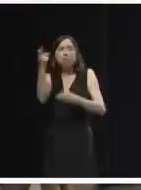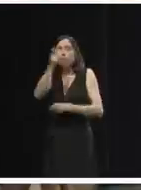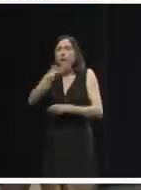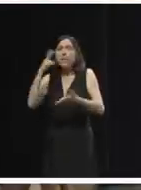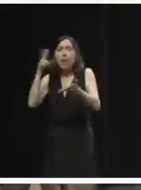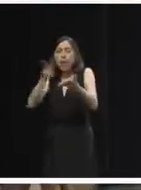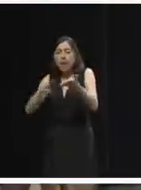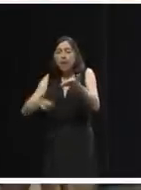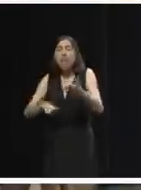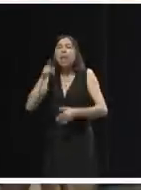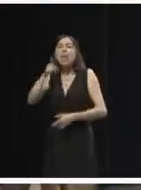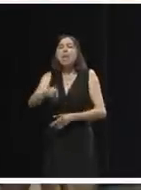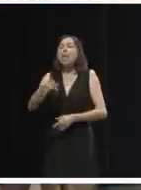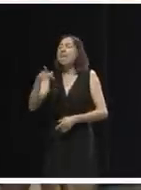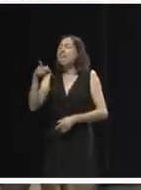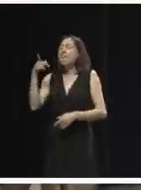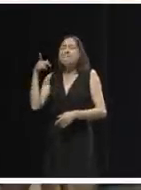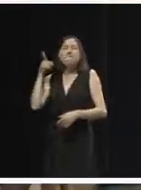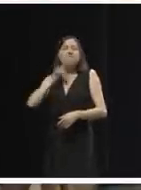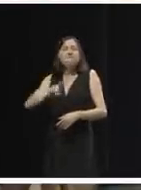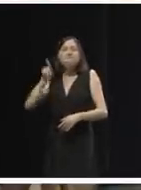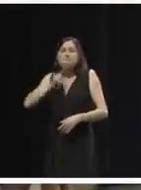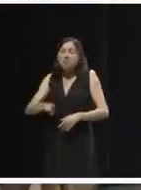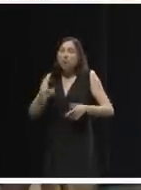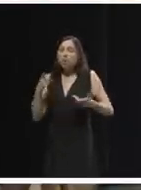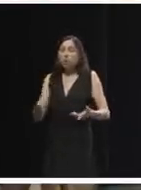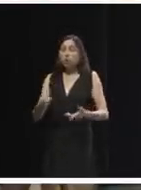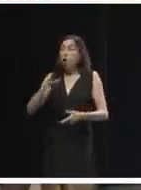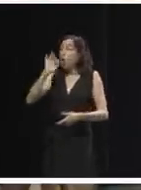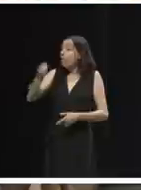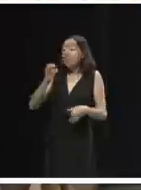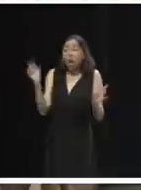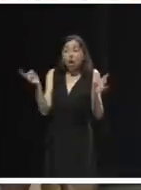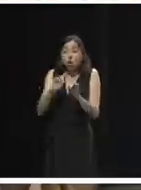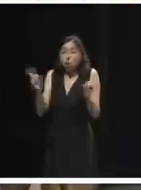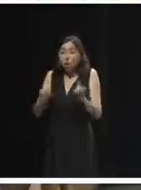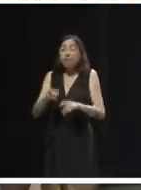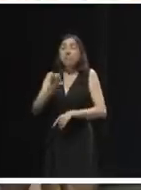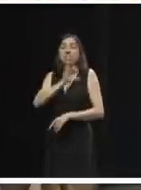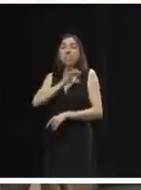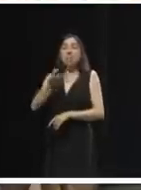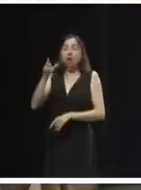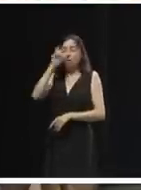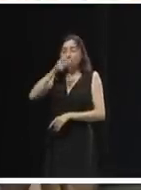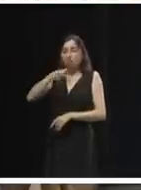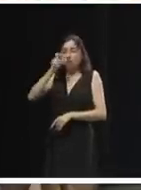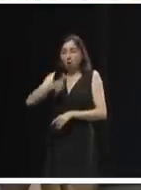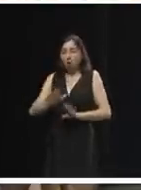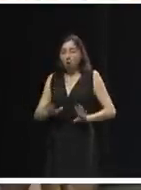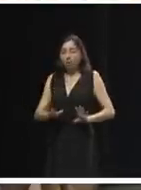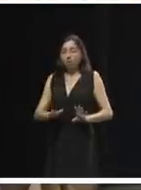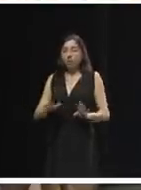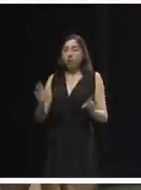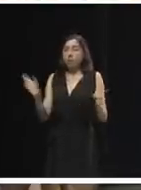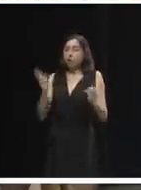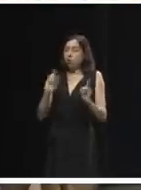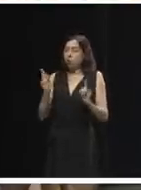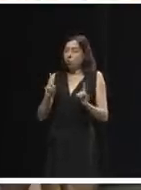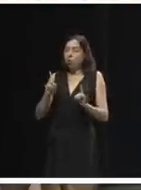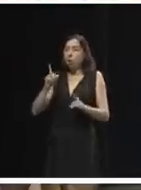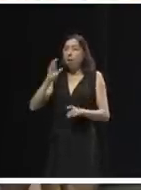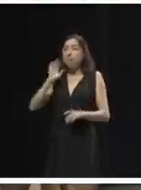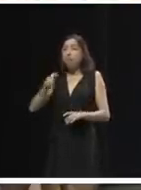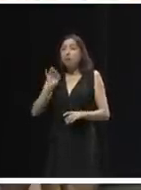es radicalmente falso. No es verdad lo que dice el señor Feijóo, pero no solamente es que no sea verdad, es